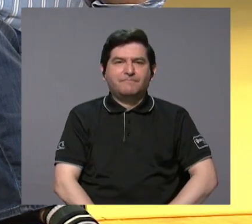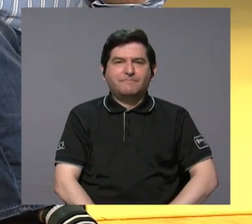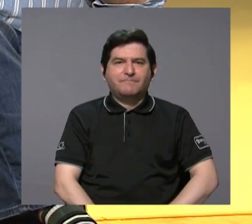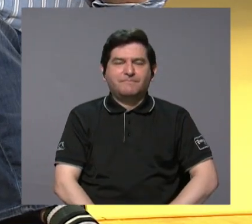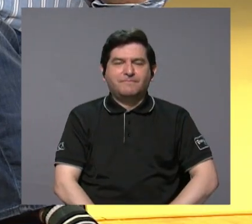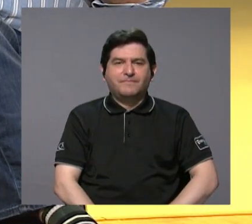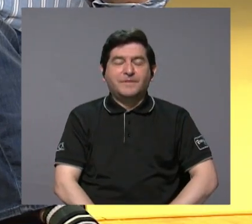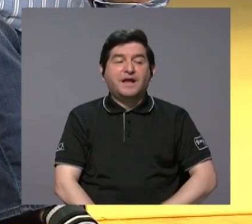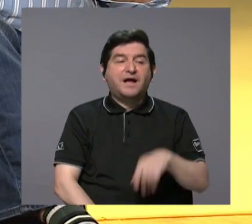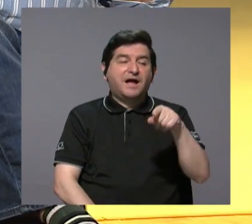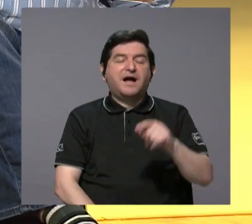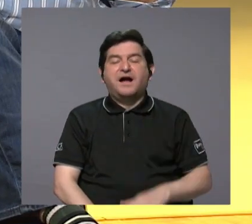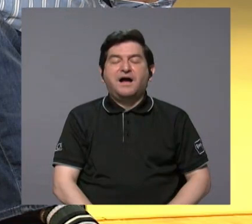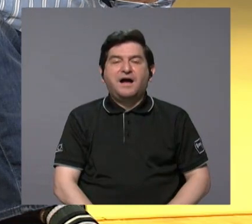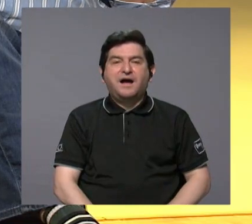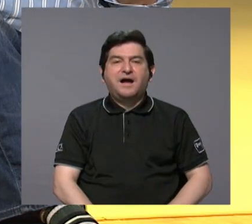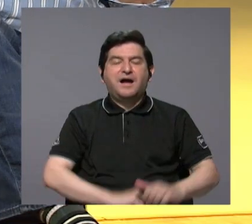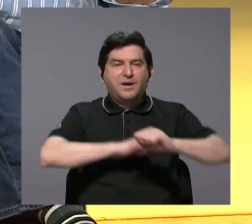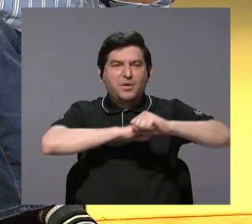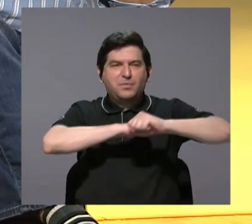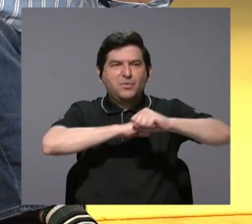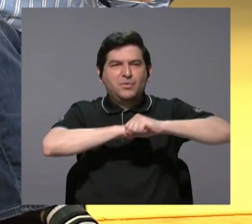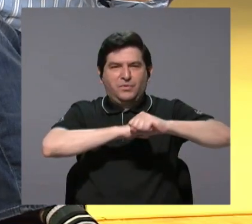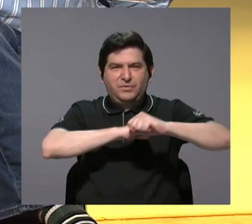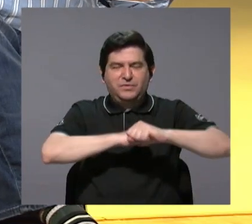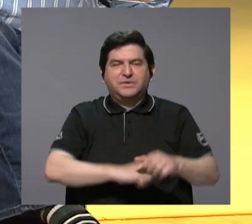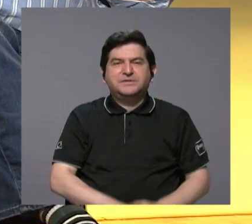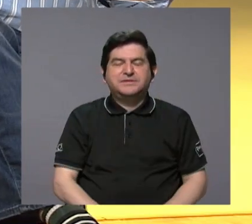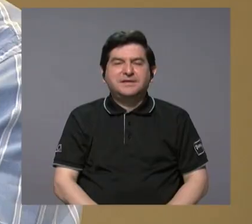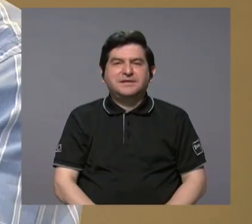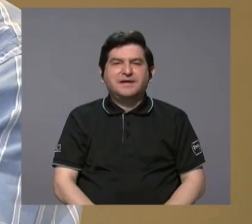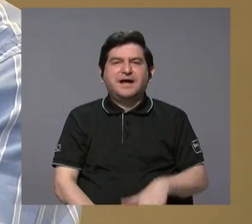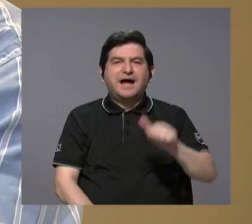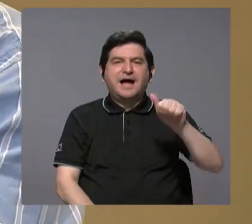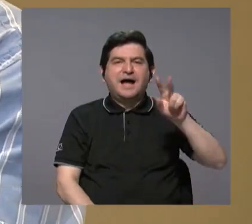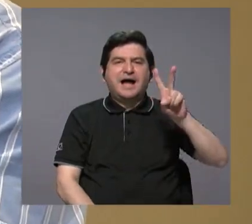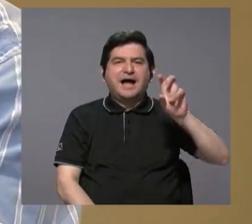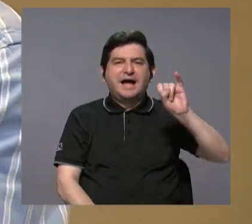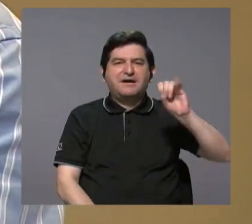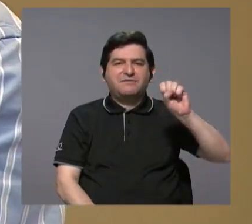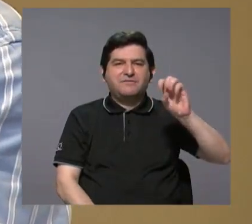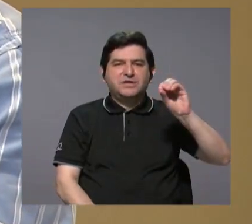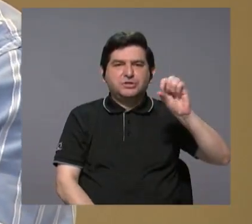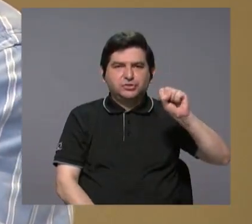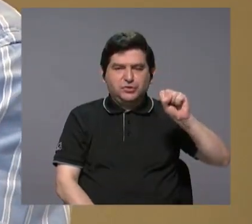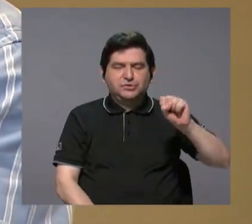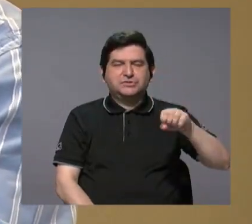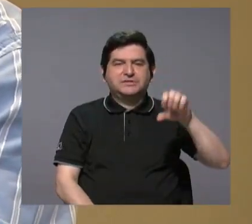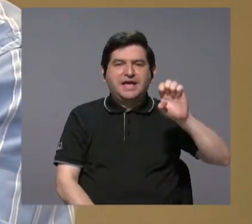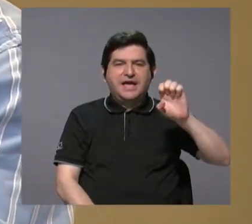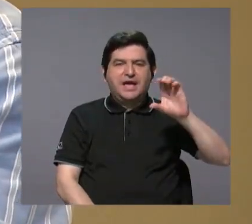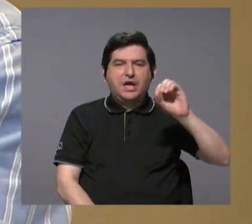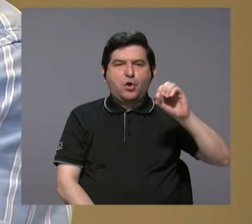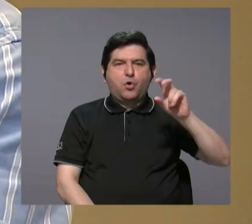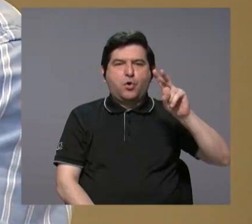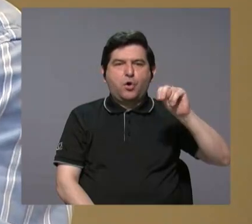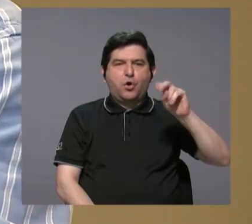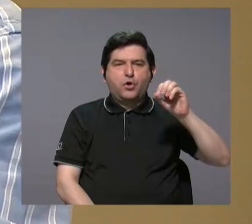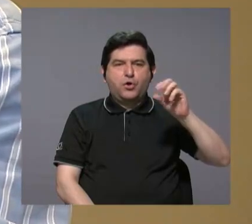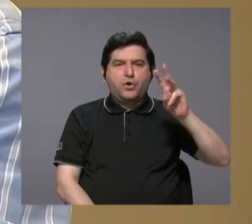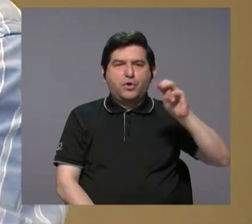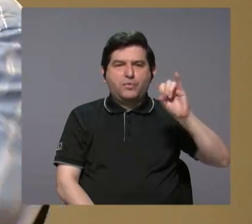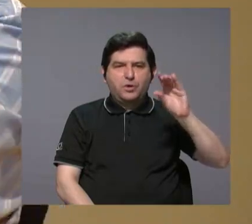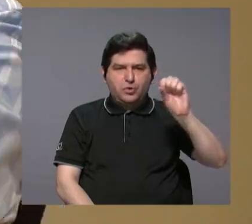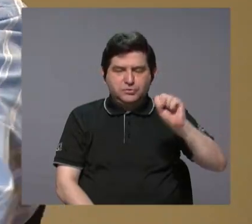los avisos económicos, y se me escapa en estos momentos el nombre, Craigslist era. Ese fue el que